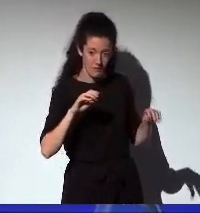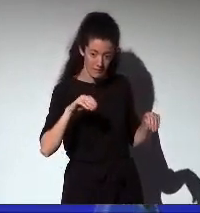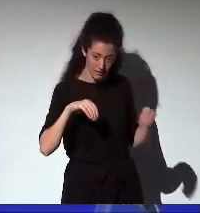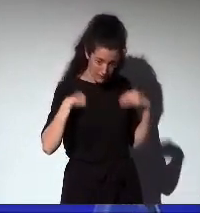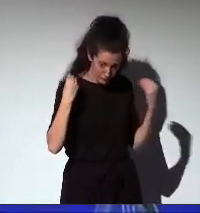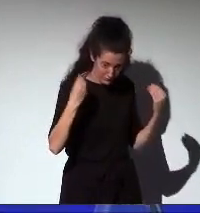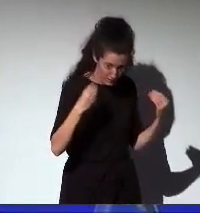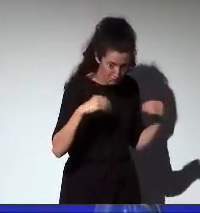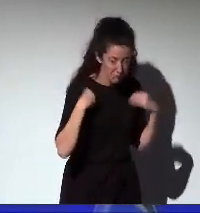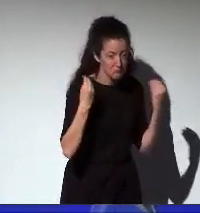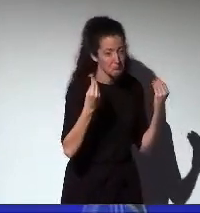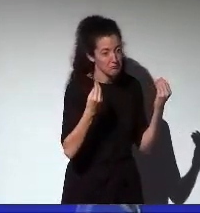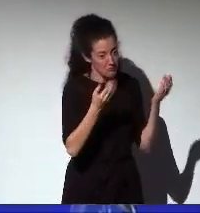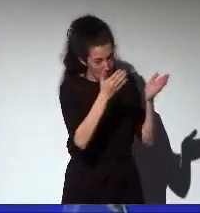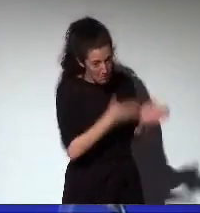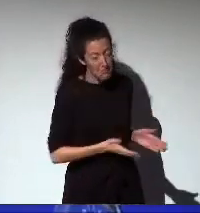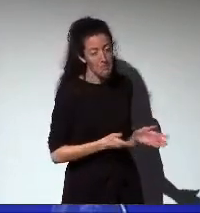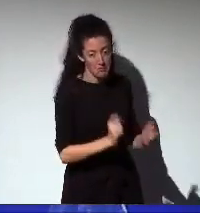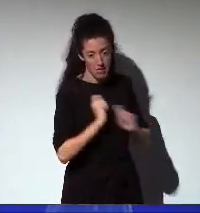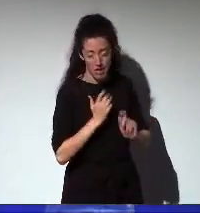muchísimo con ella,